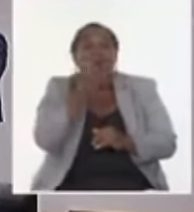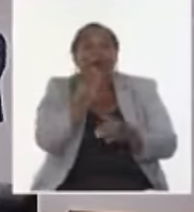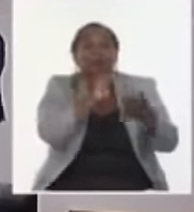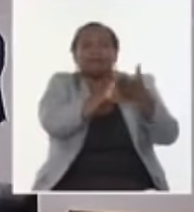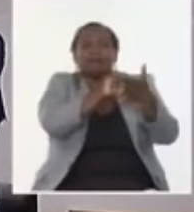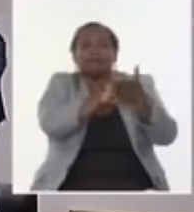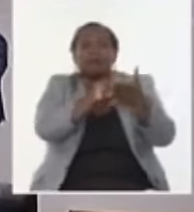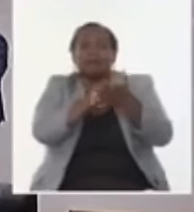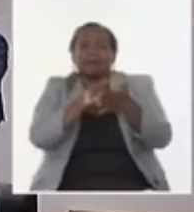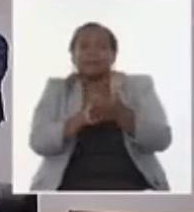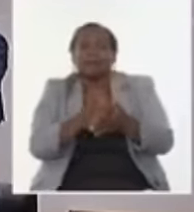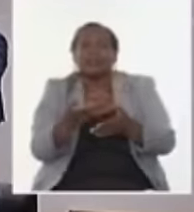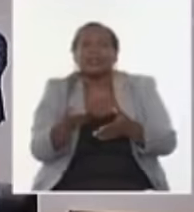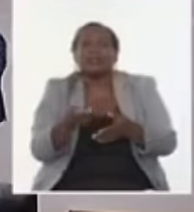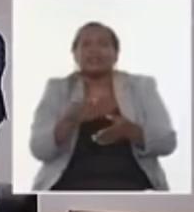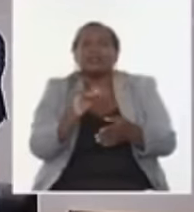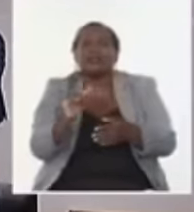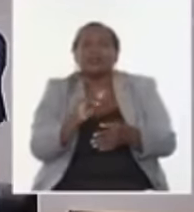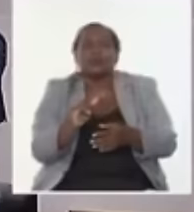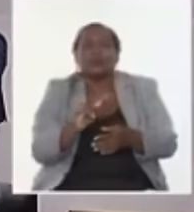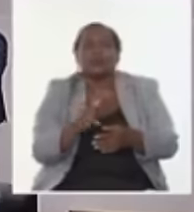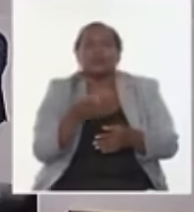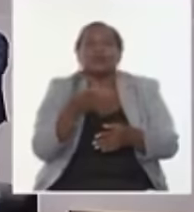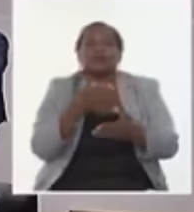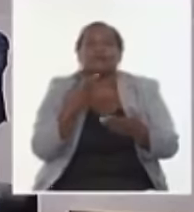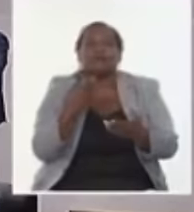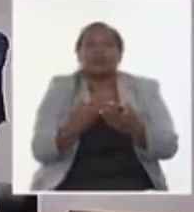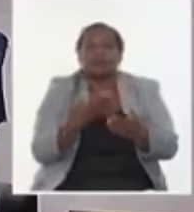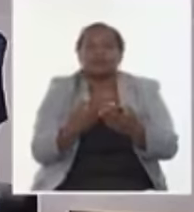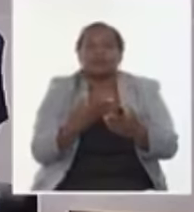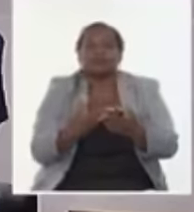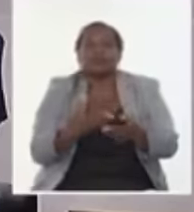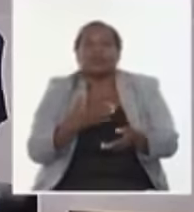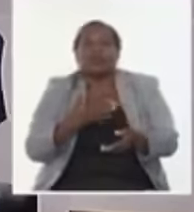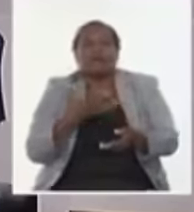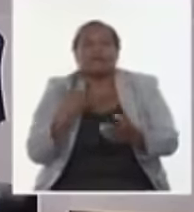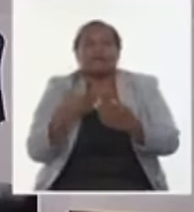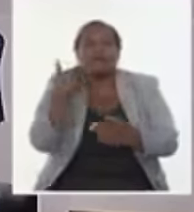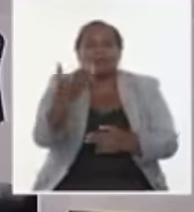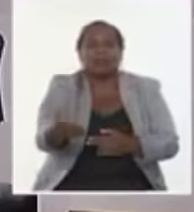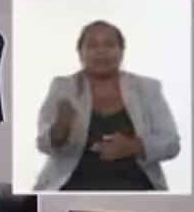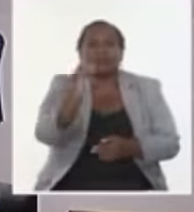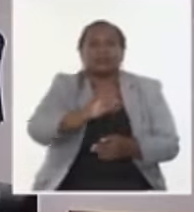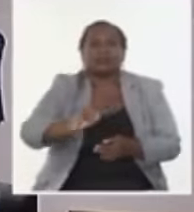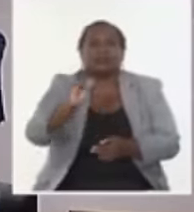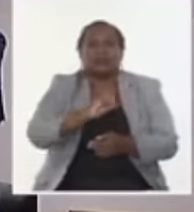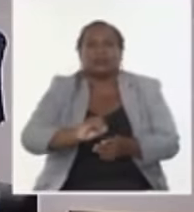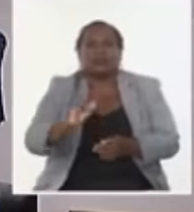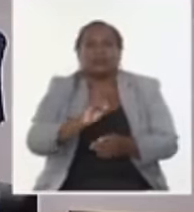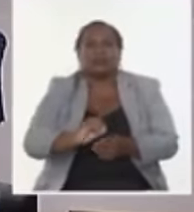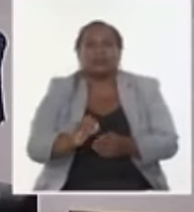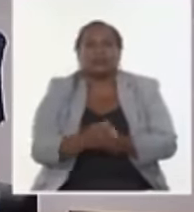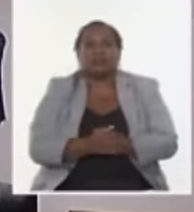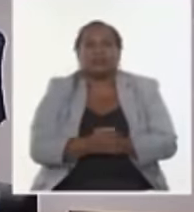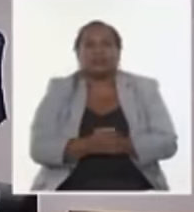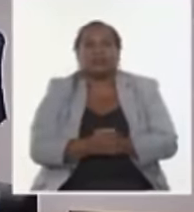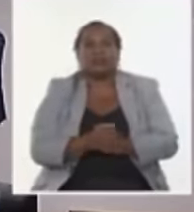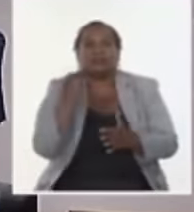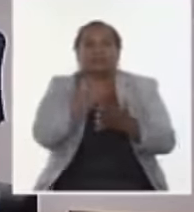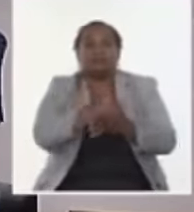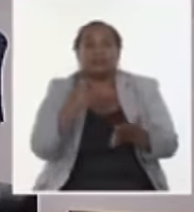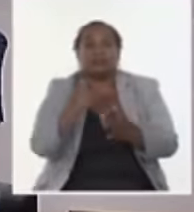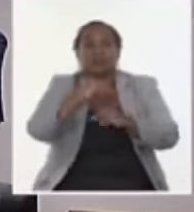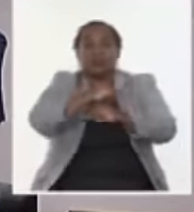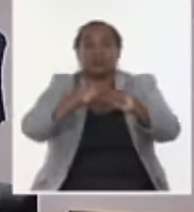casa, ayudando, transmitiendo confianza, esperanza y ayudando a reorganizar esas comunidades. Se aprobó la nueva